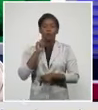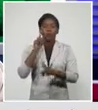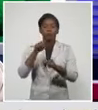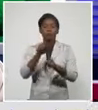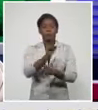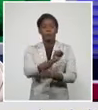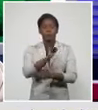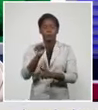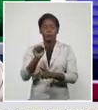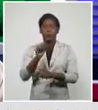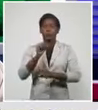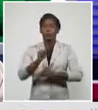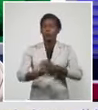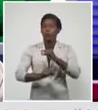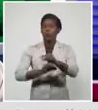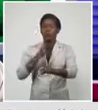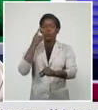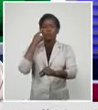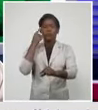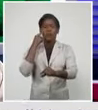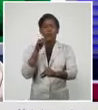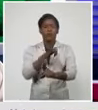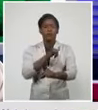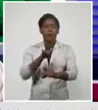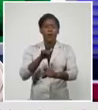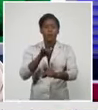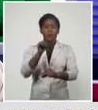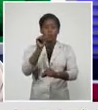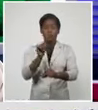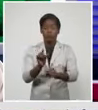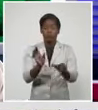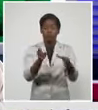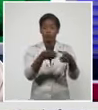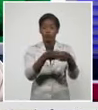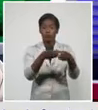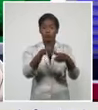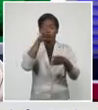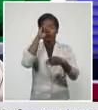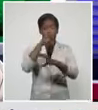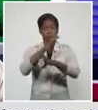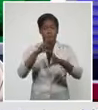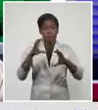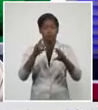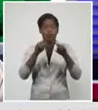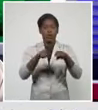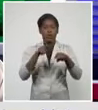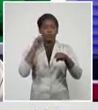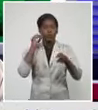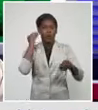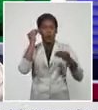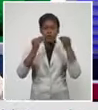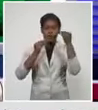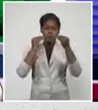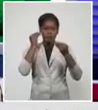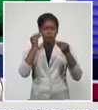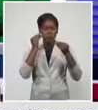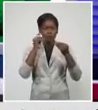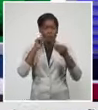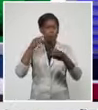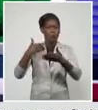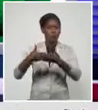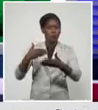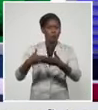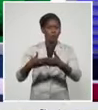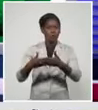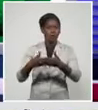que se ha desarrollado por los científicos de nuestro país, pues indiscutiblemente las vacunas, la posibilidad de